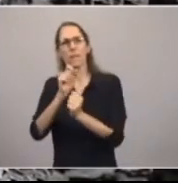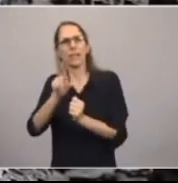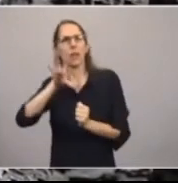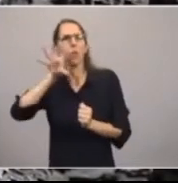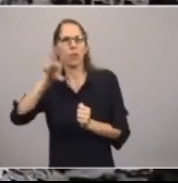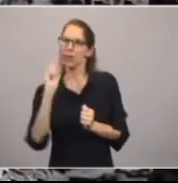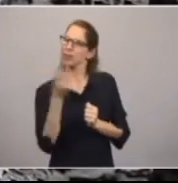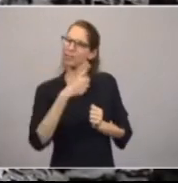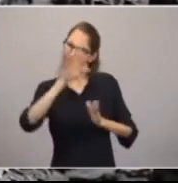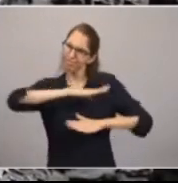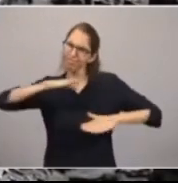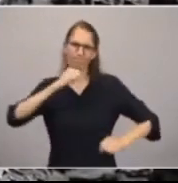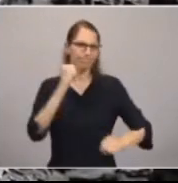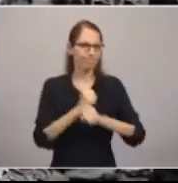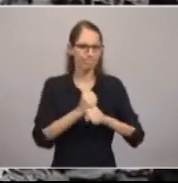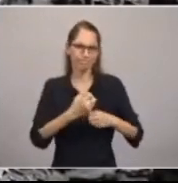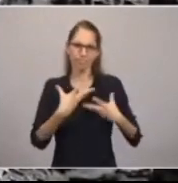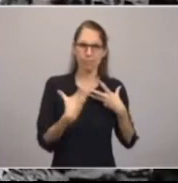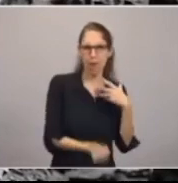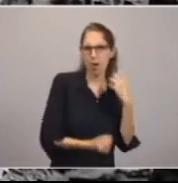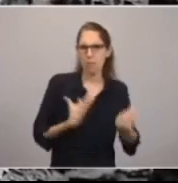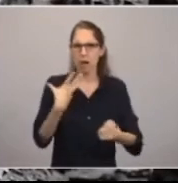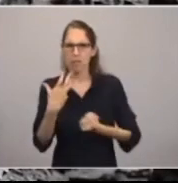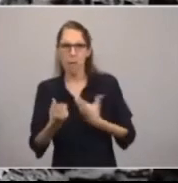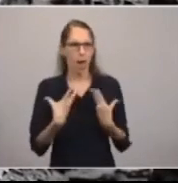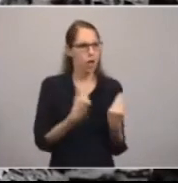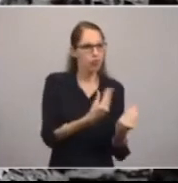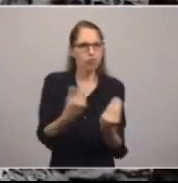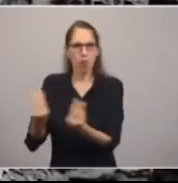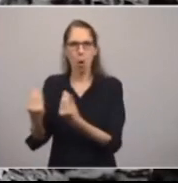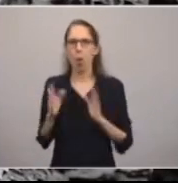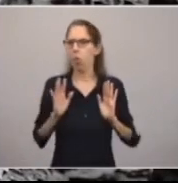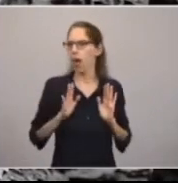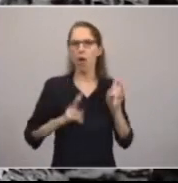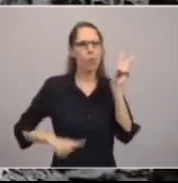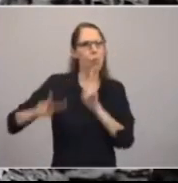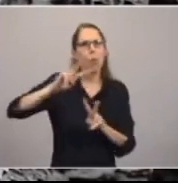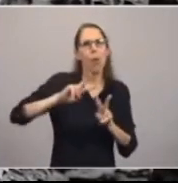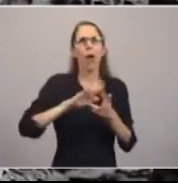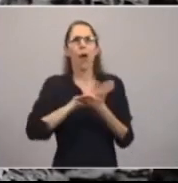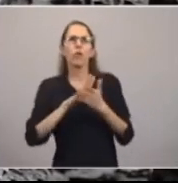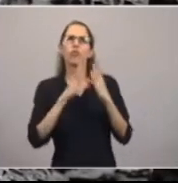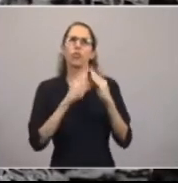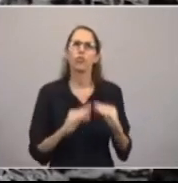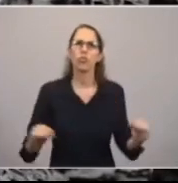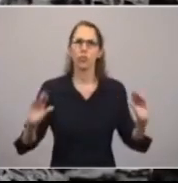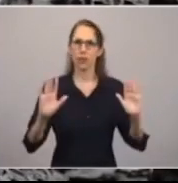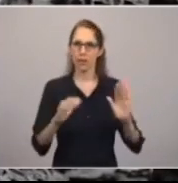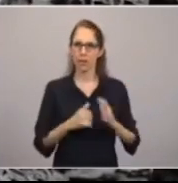que tengamos a la mano para acompañar, para intentar morigerar,